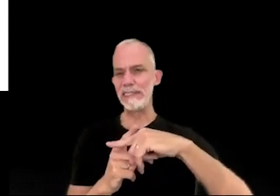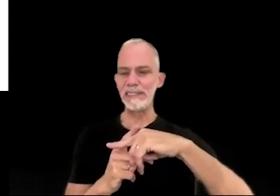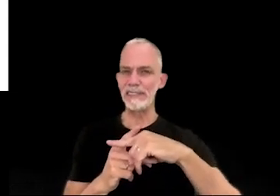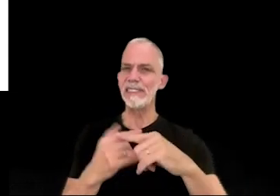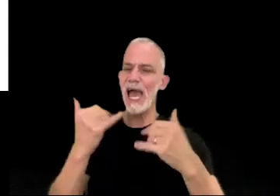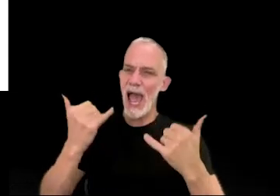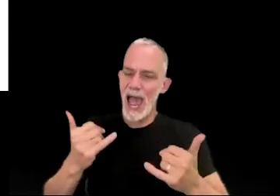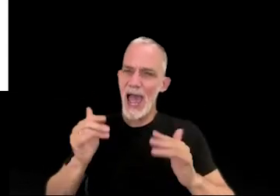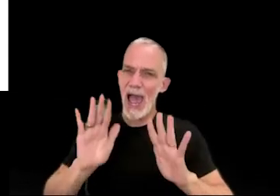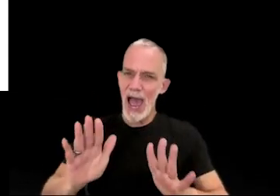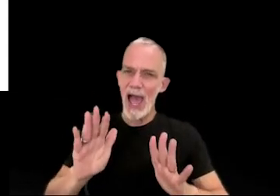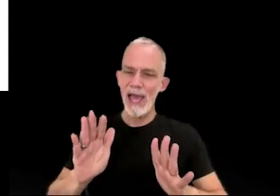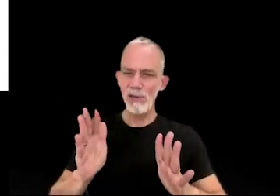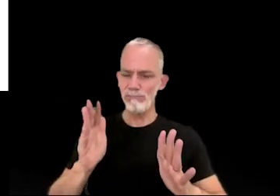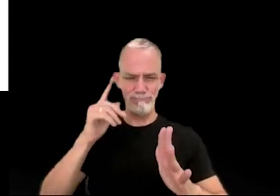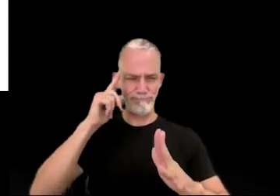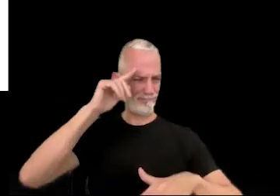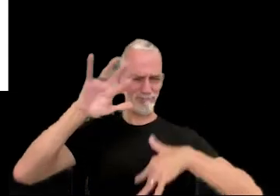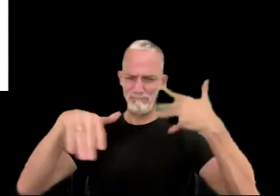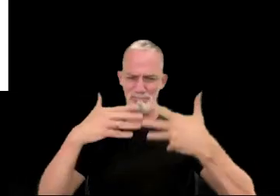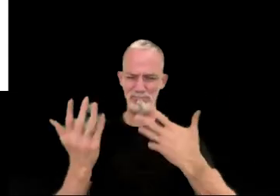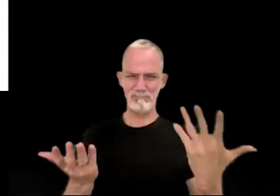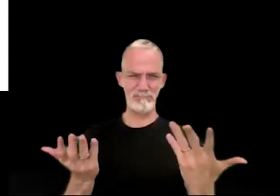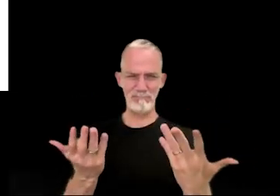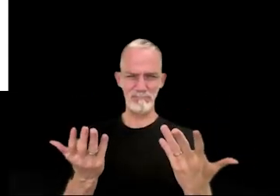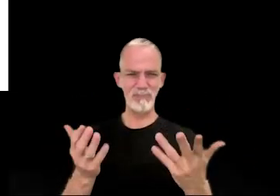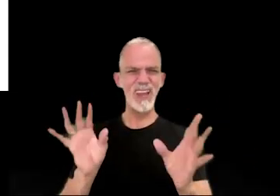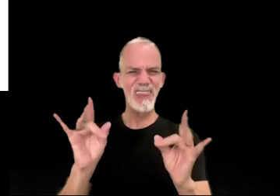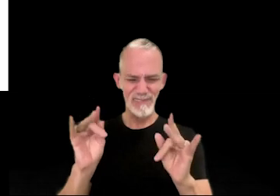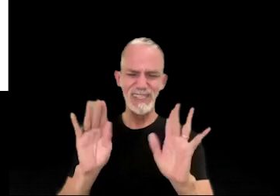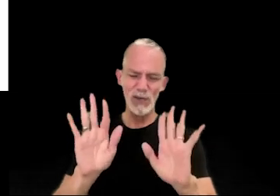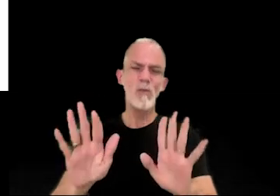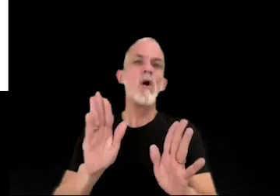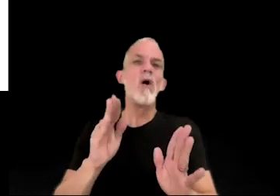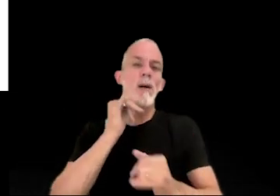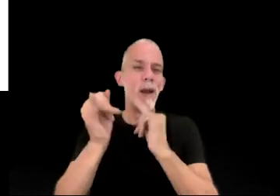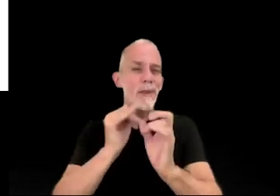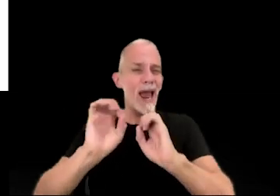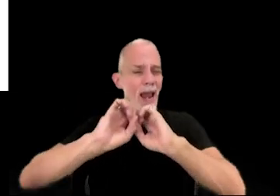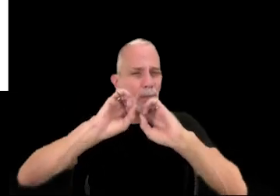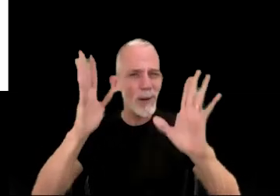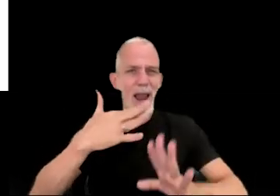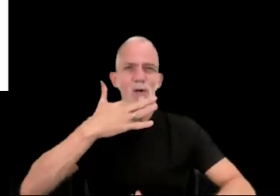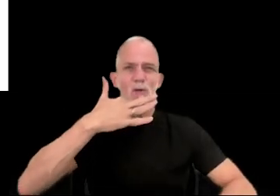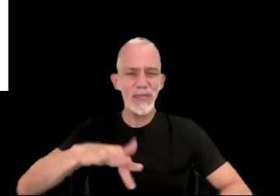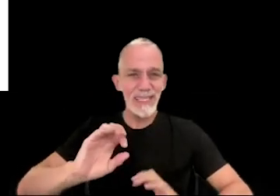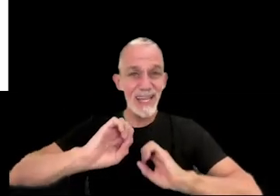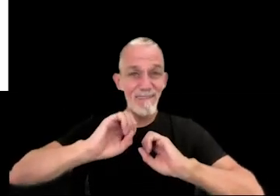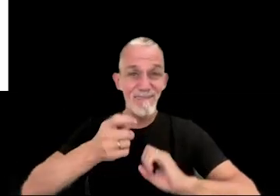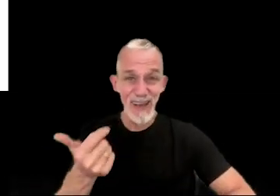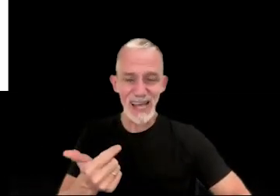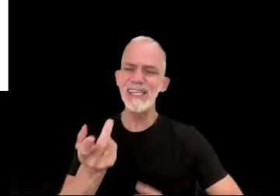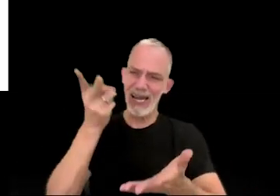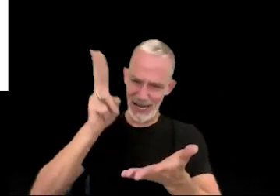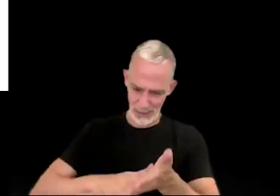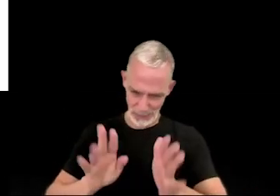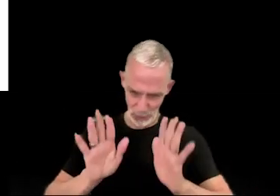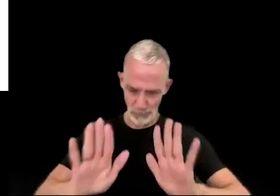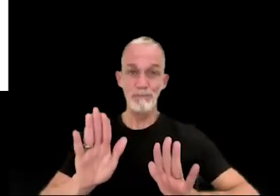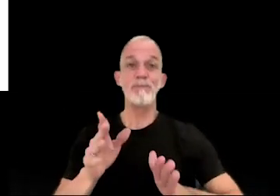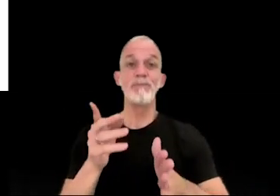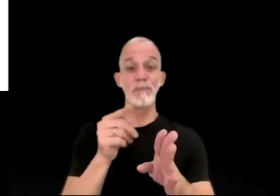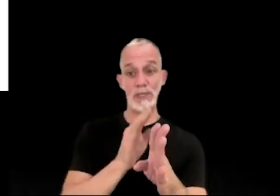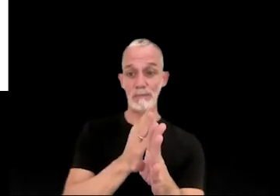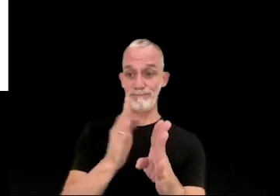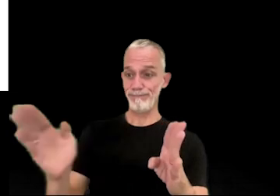de trabalenguas, y para simplificarlo también la interpretación, lo repito de la siguiente forma. Si